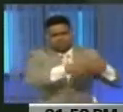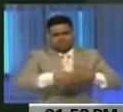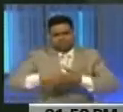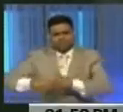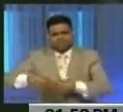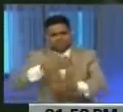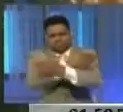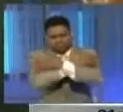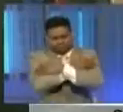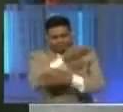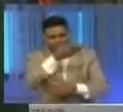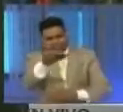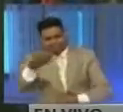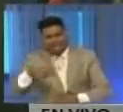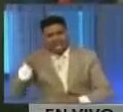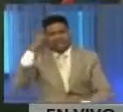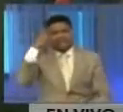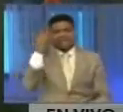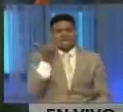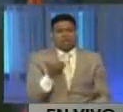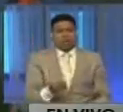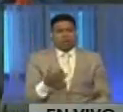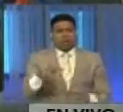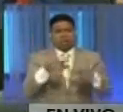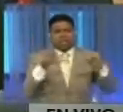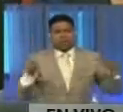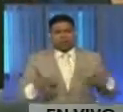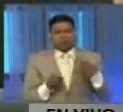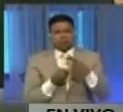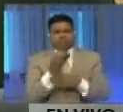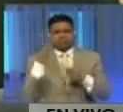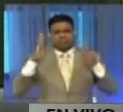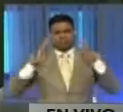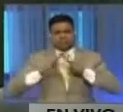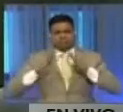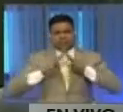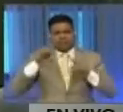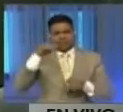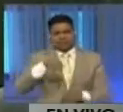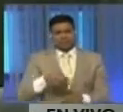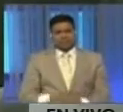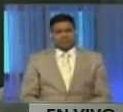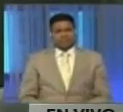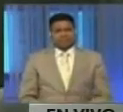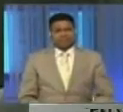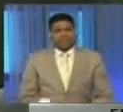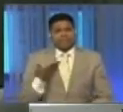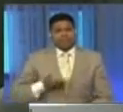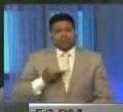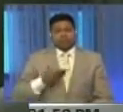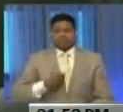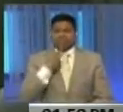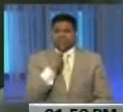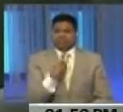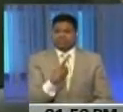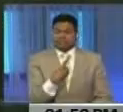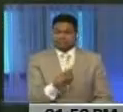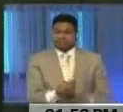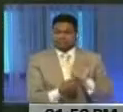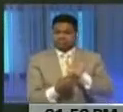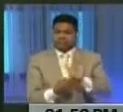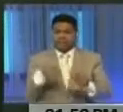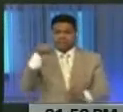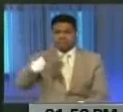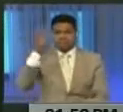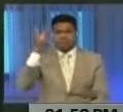trabajo el día de hoy desde el Salón Ayacucho en el Palacio de Miraflores. Es importante precisar y destacar que